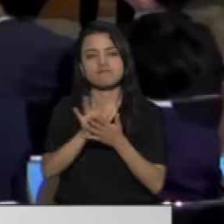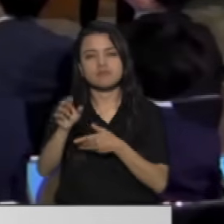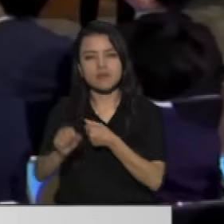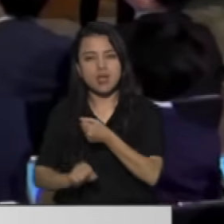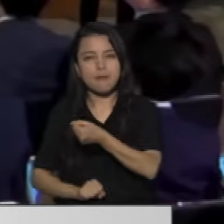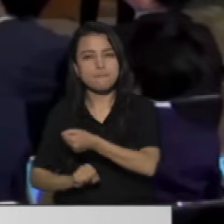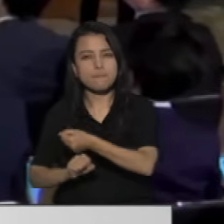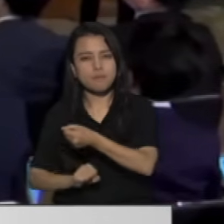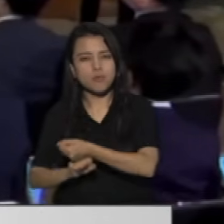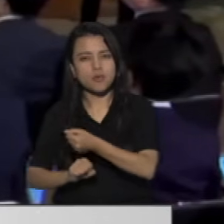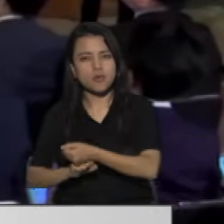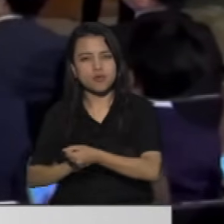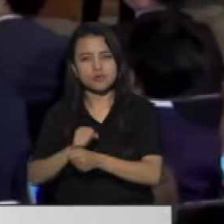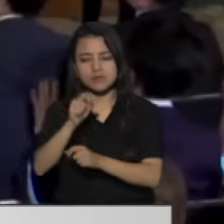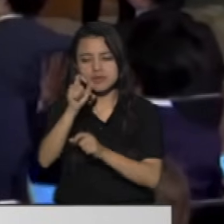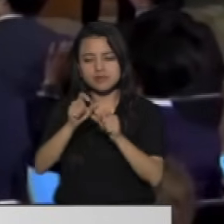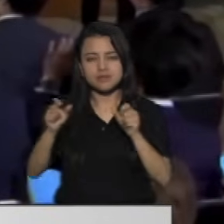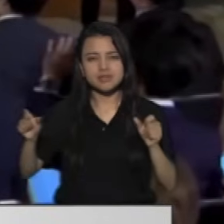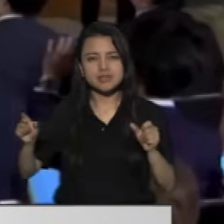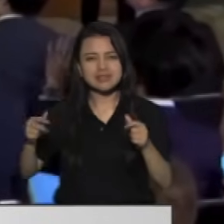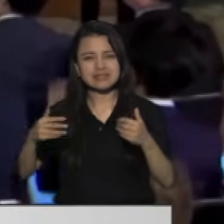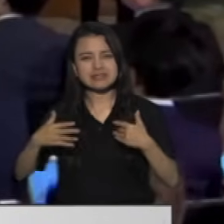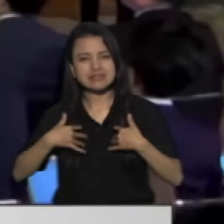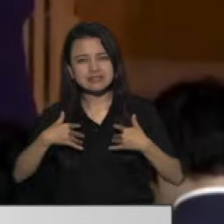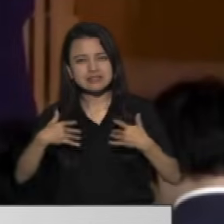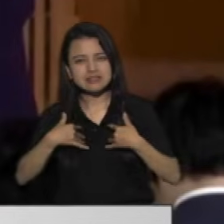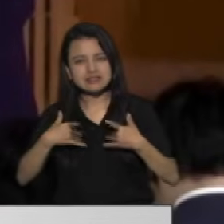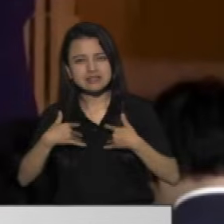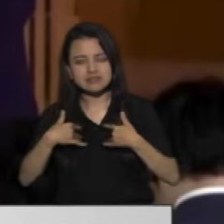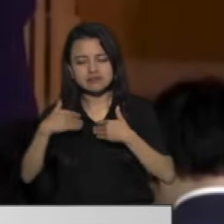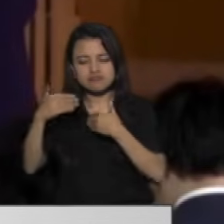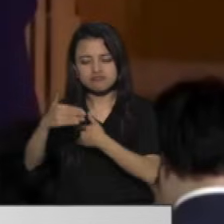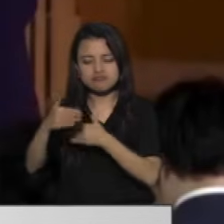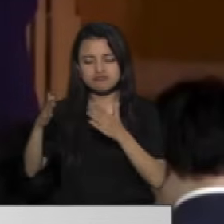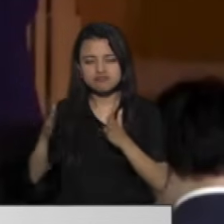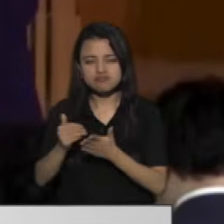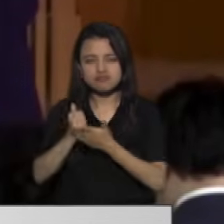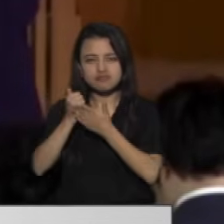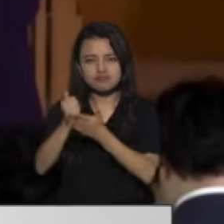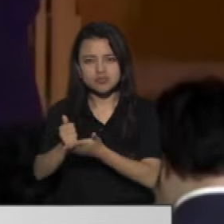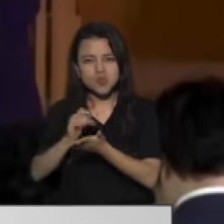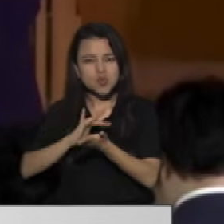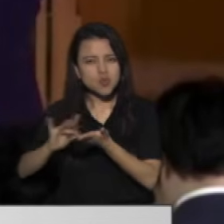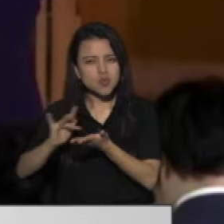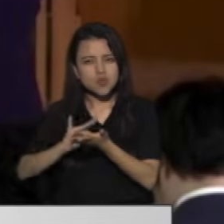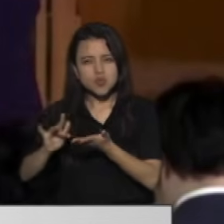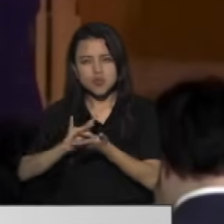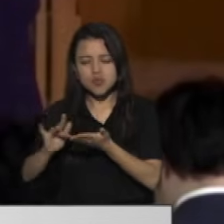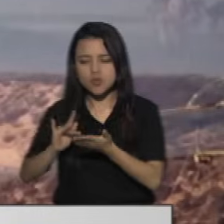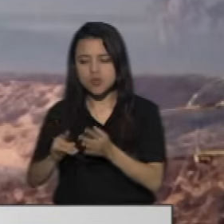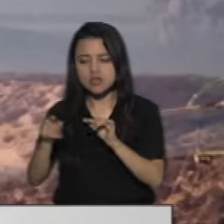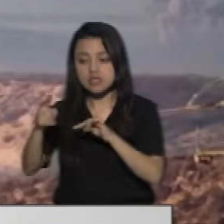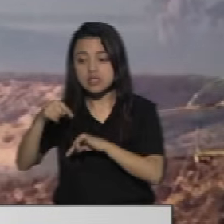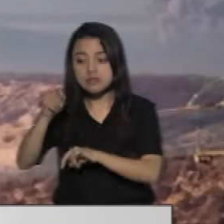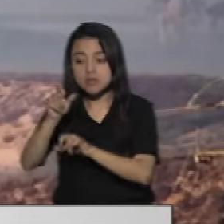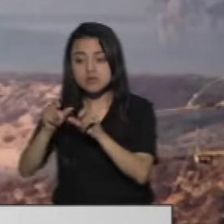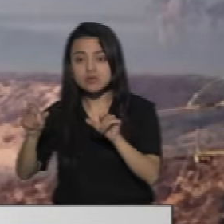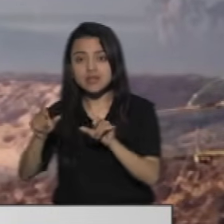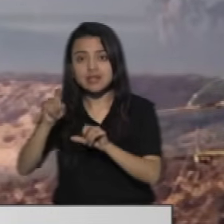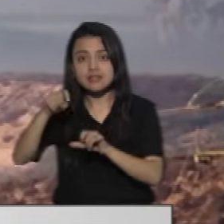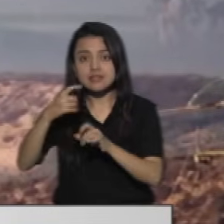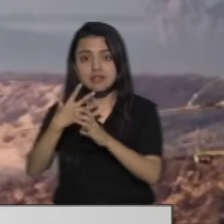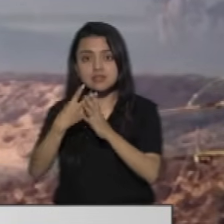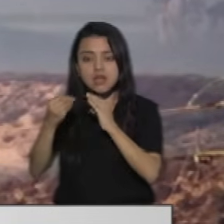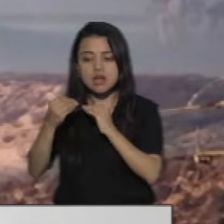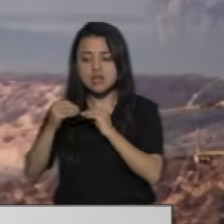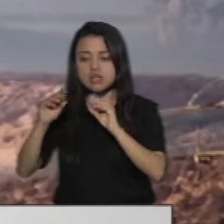en los bombardeos de Israel en Gaza para facilitar la ayuda que se necesita con urgencia y la salida de civiles y la